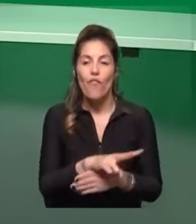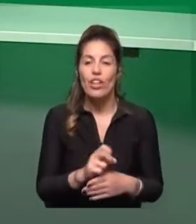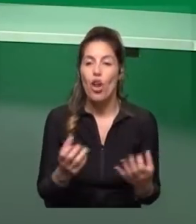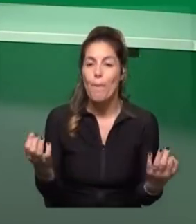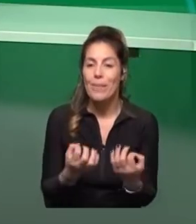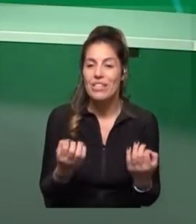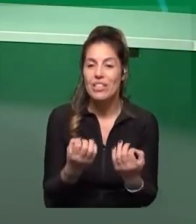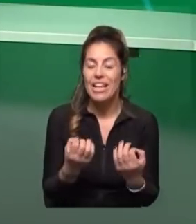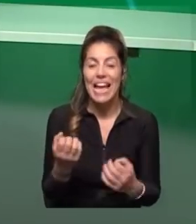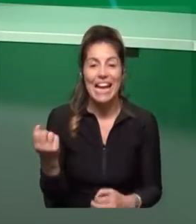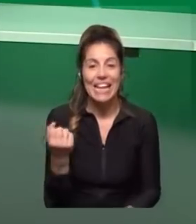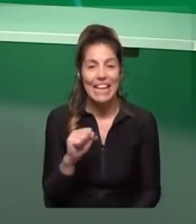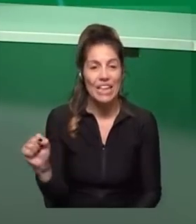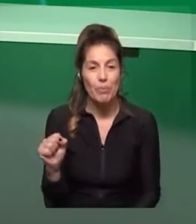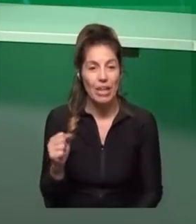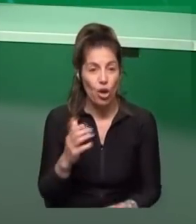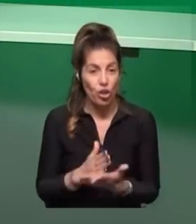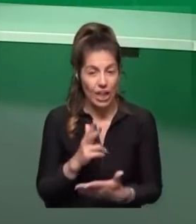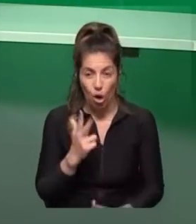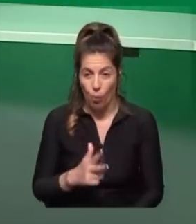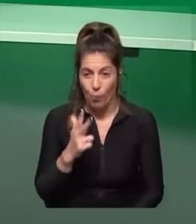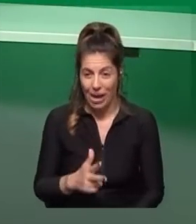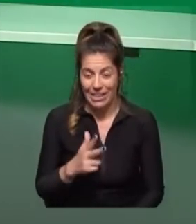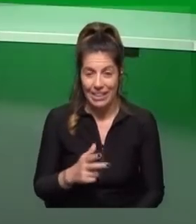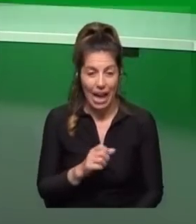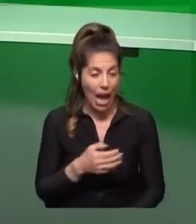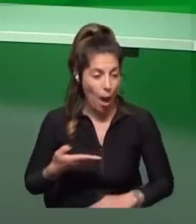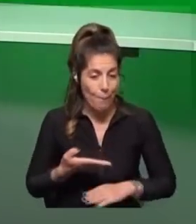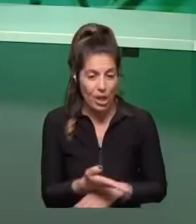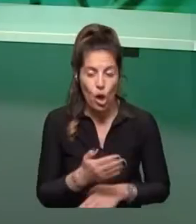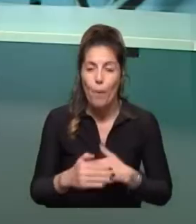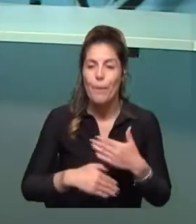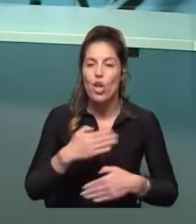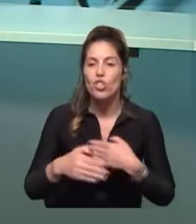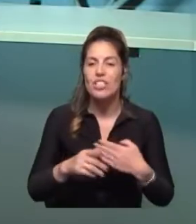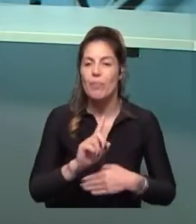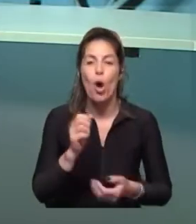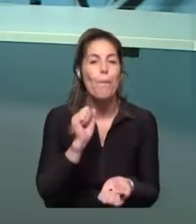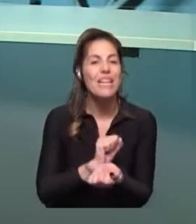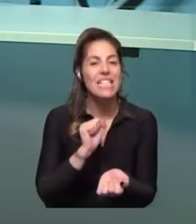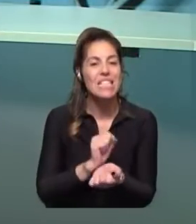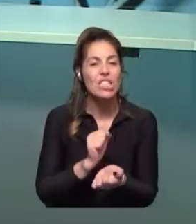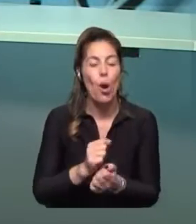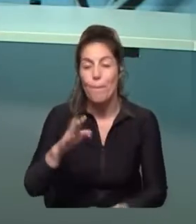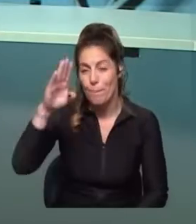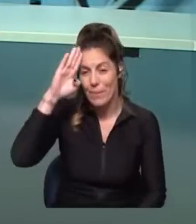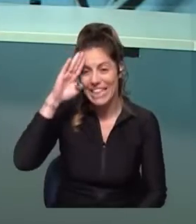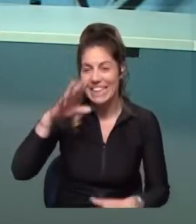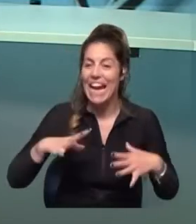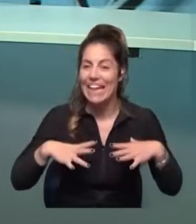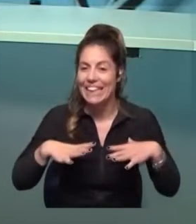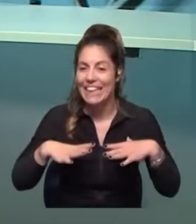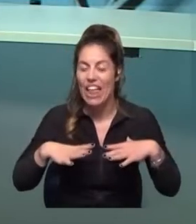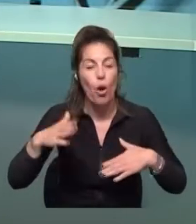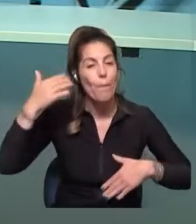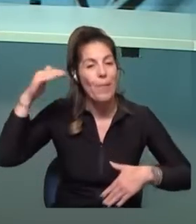especializado en crímenes de lesa humanidad Ricardo Percy vale apeló el procesamiento sin prisión del militar retirado mayor